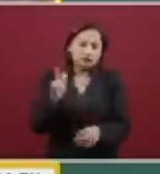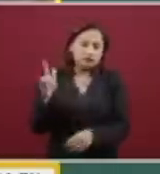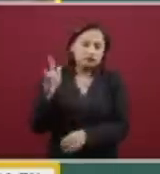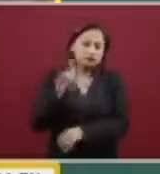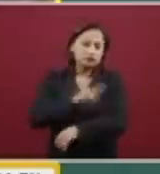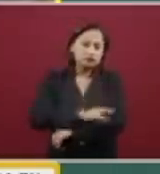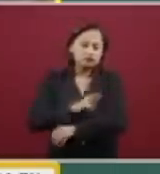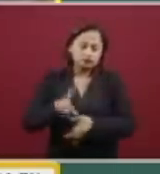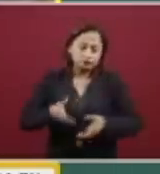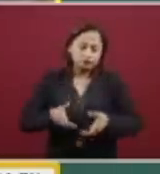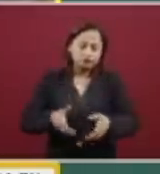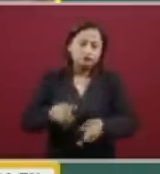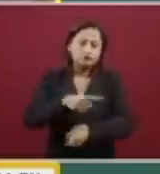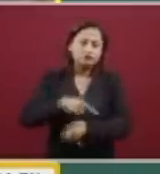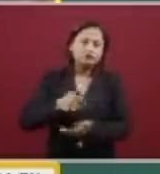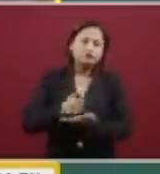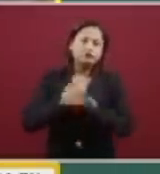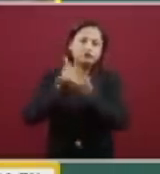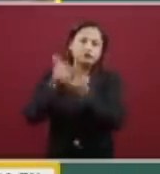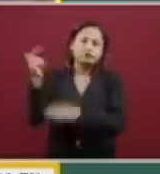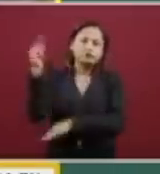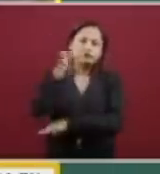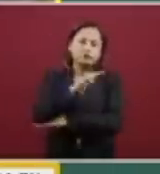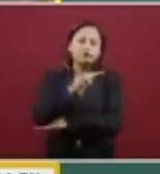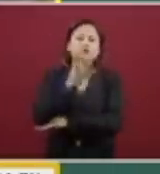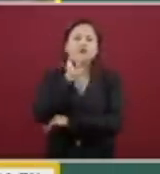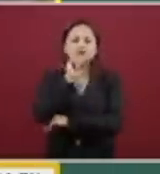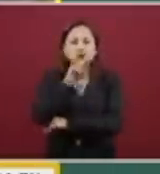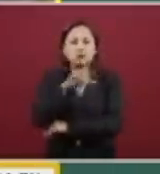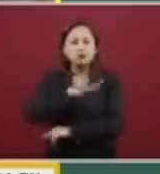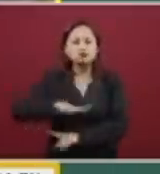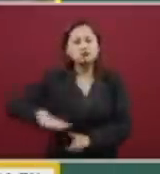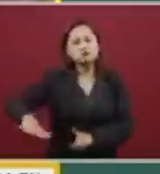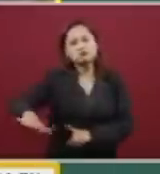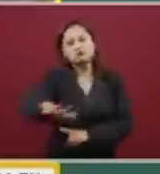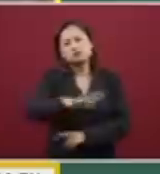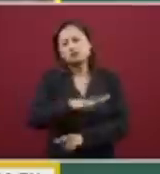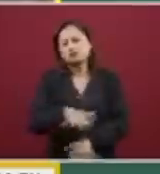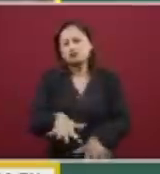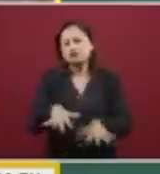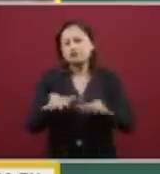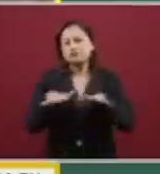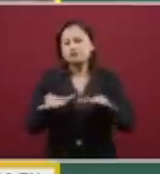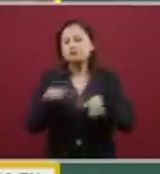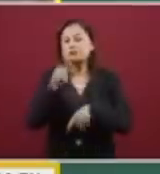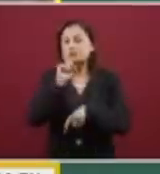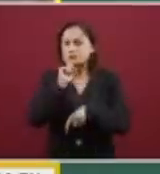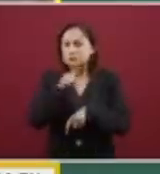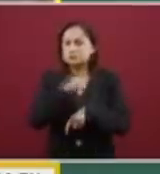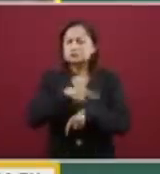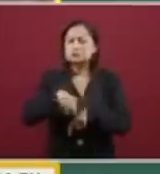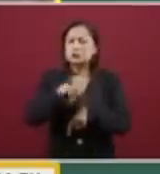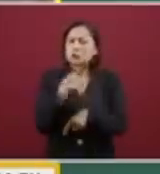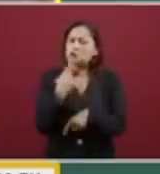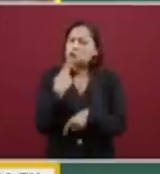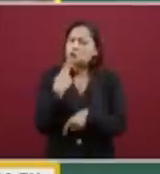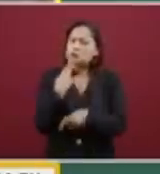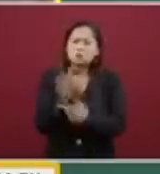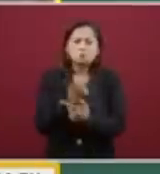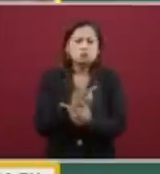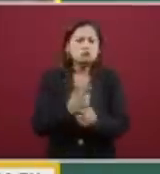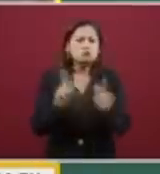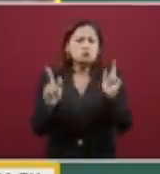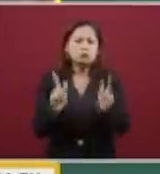será también un complejo aeroportuario emblemático será funcional económico y